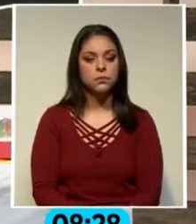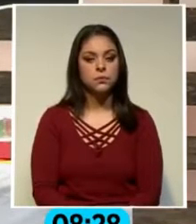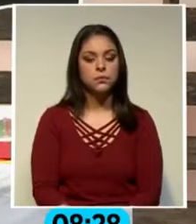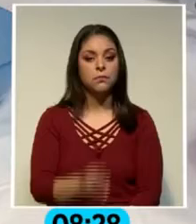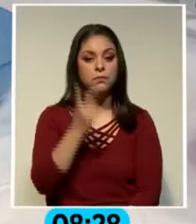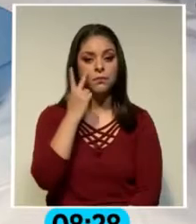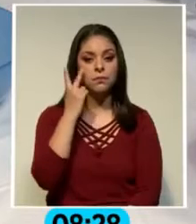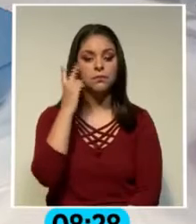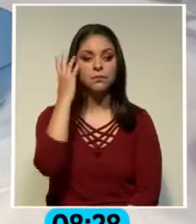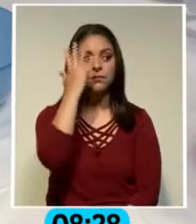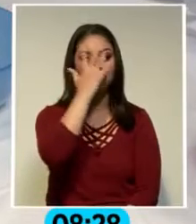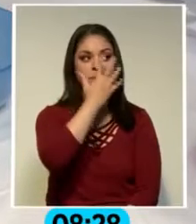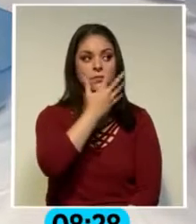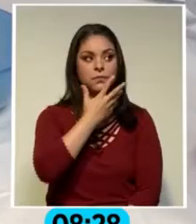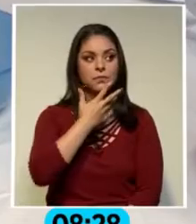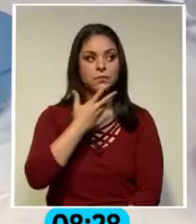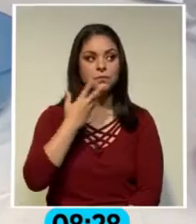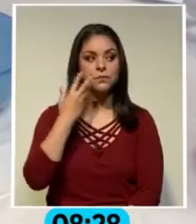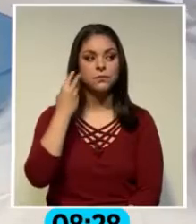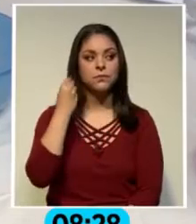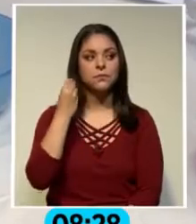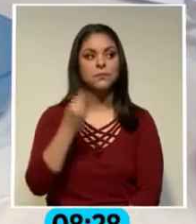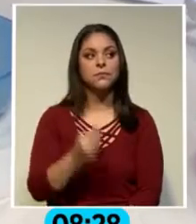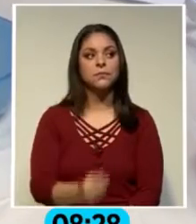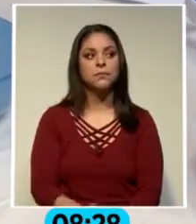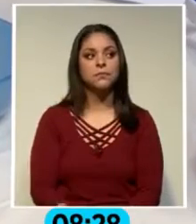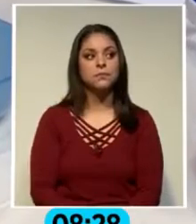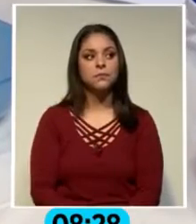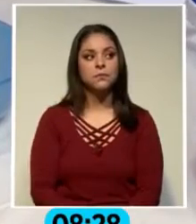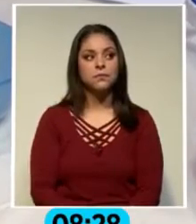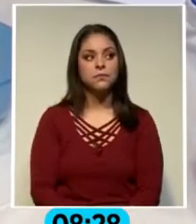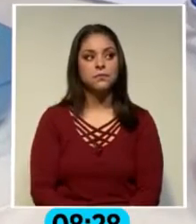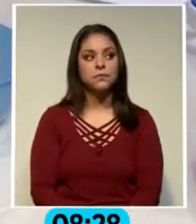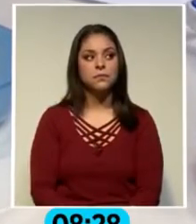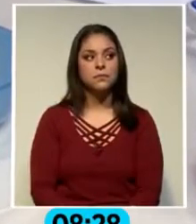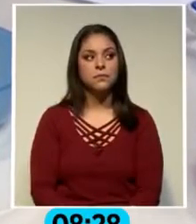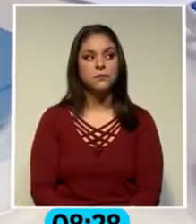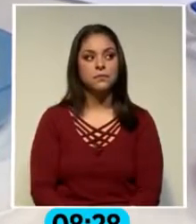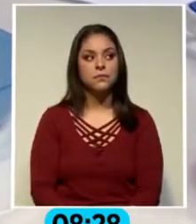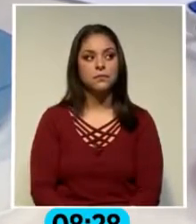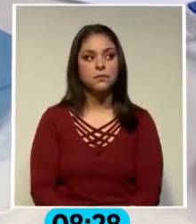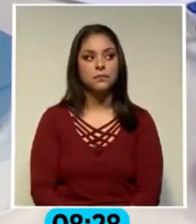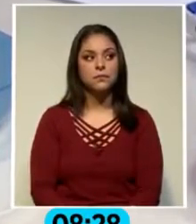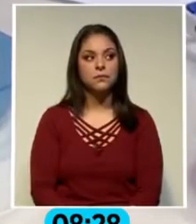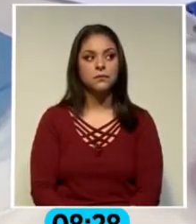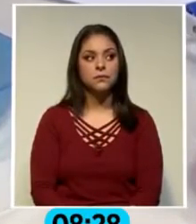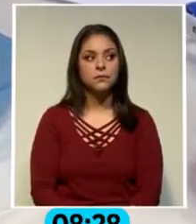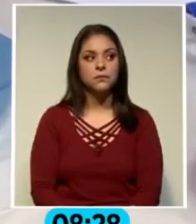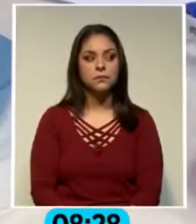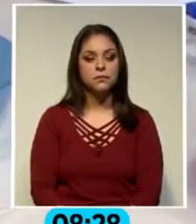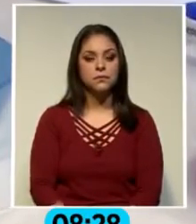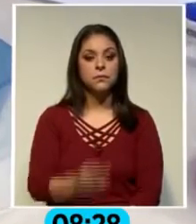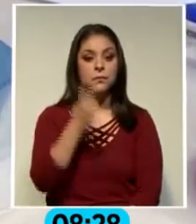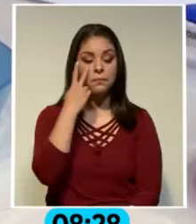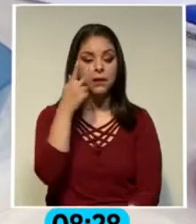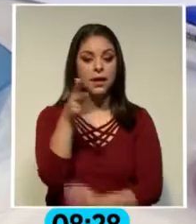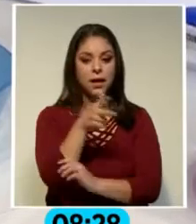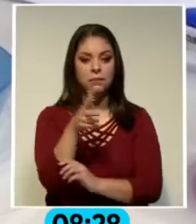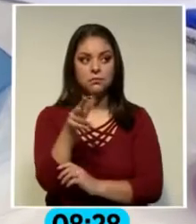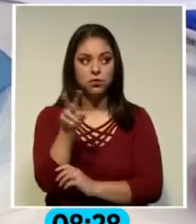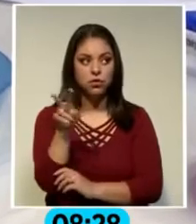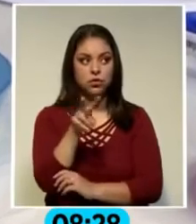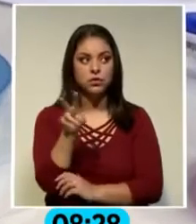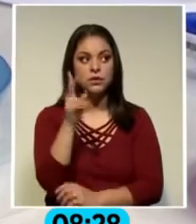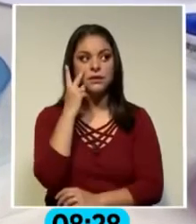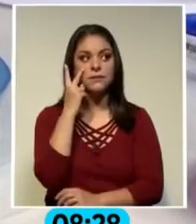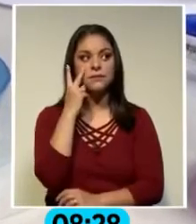qué belleza. Ay. Voy a ver dónde se está viendo. Ah, se están viendo las dos, niña Ley. Excelente, muy bien. Vean,